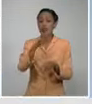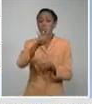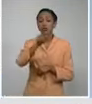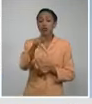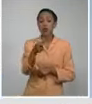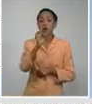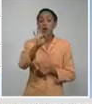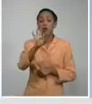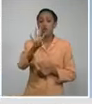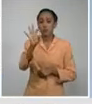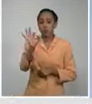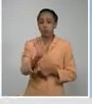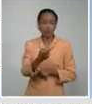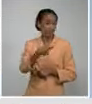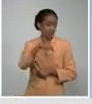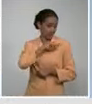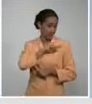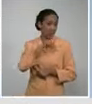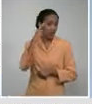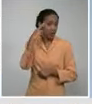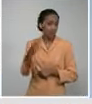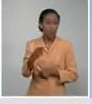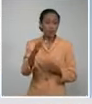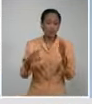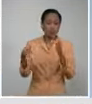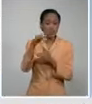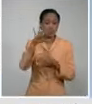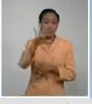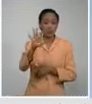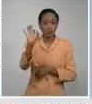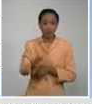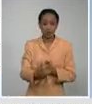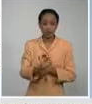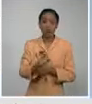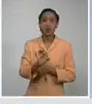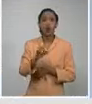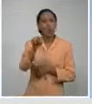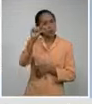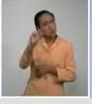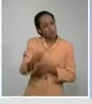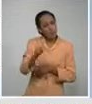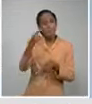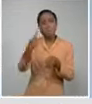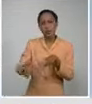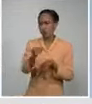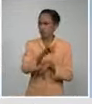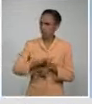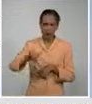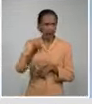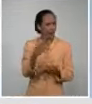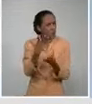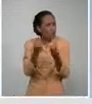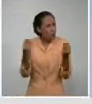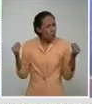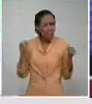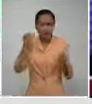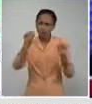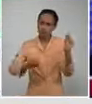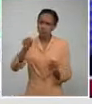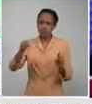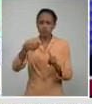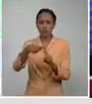4,84%, se acuerdan que ayer estábamos por encima de 5%, pero todavía muy elevada la positividad de las muestras.